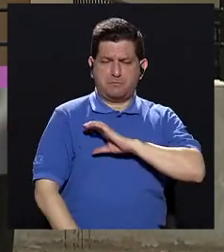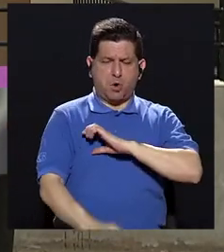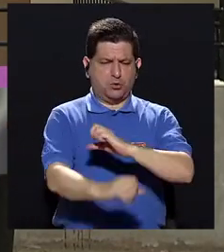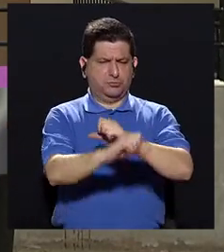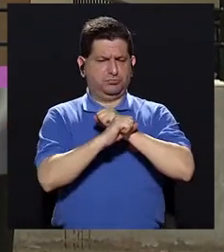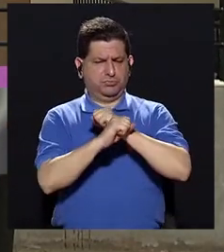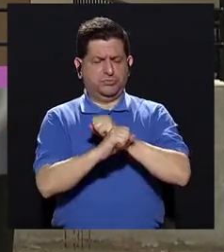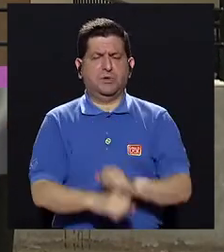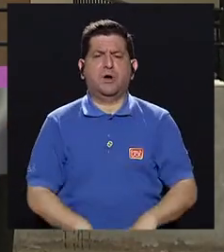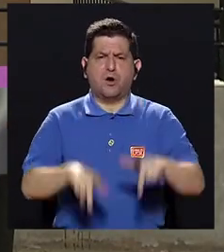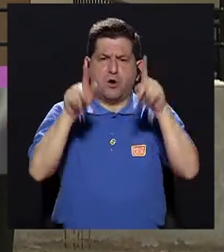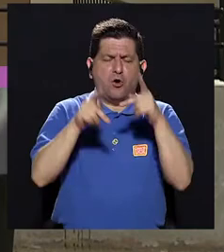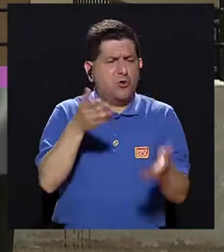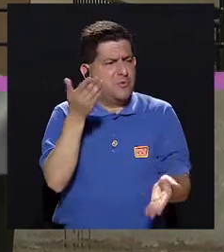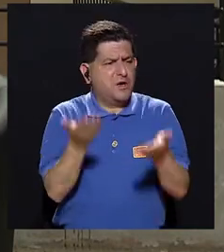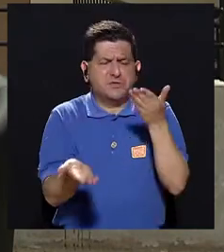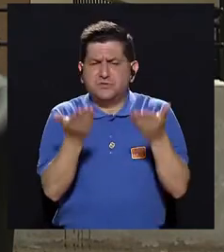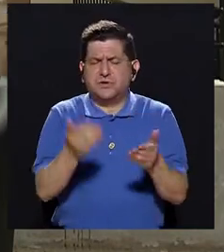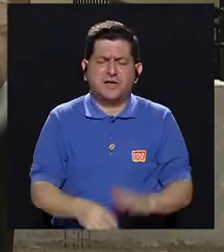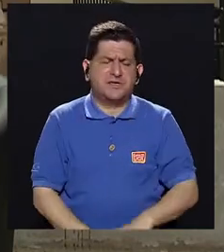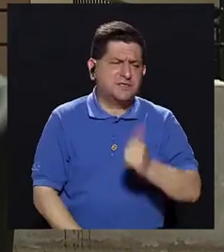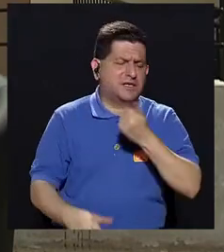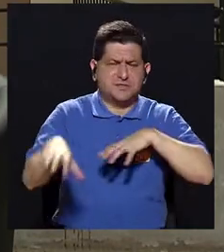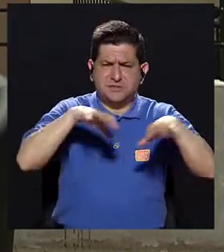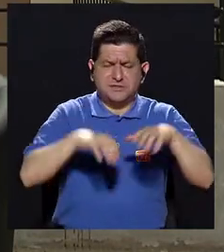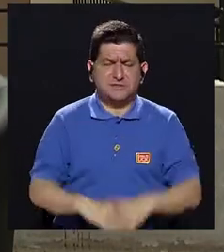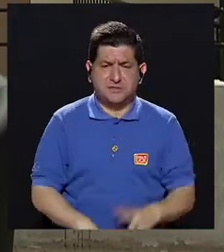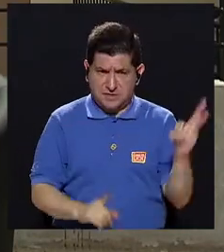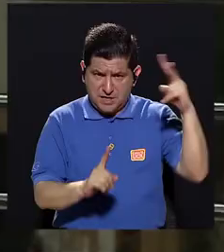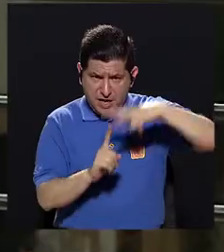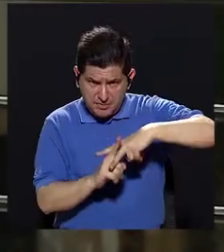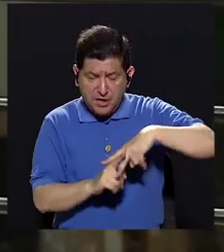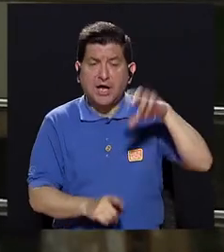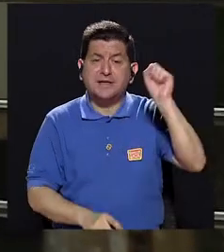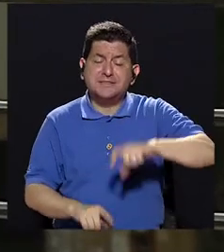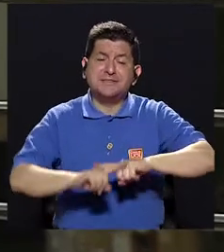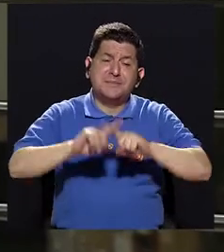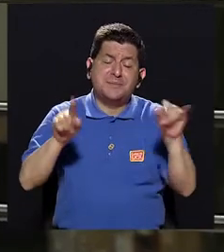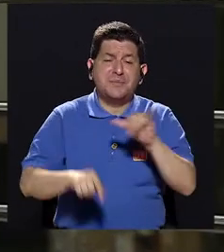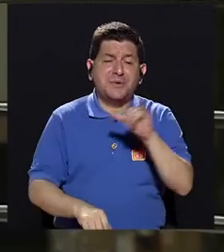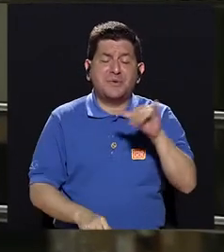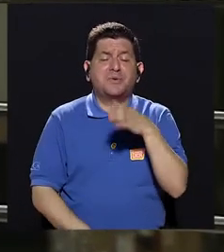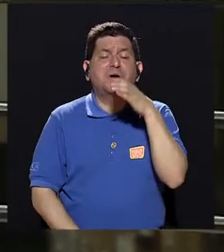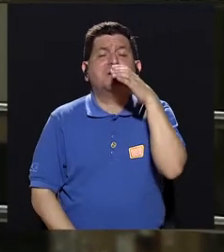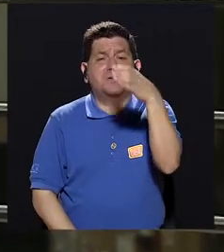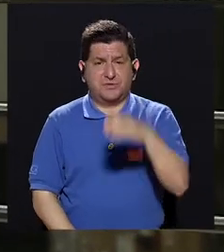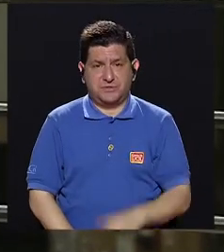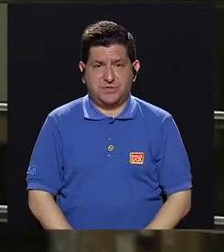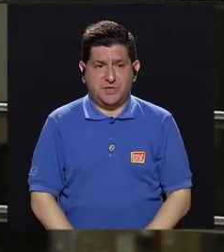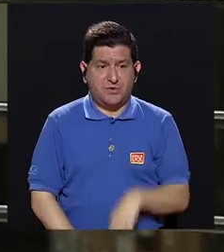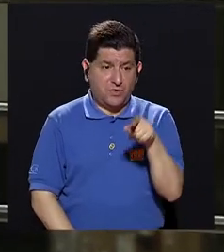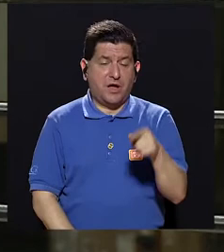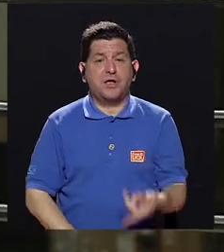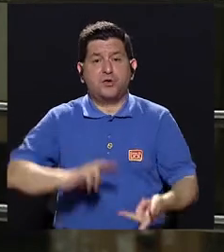seguridad o alguna persona que... ¿Les aplica o no les aplica? Sí, les aplica, pero también es recomendado que se puedan, más bien se